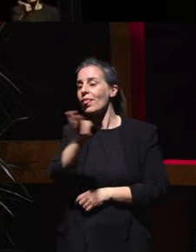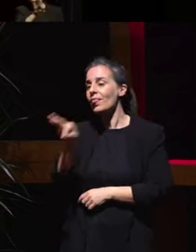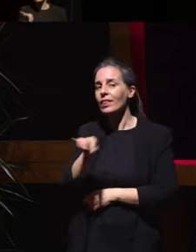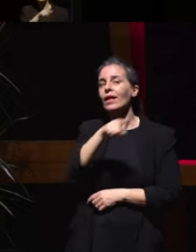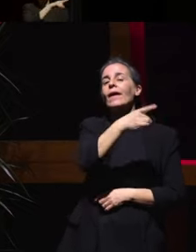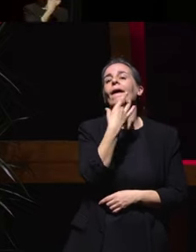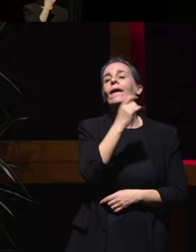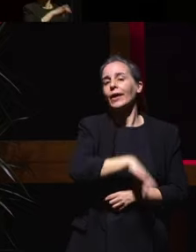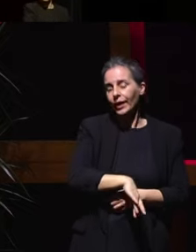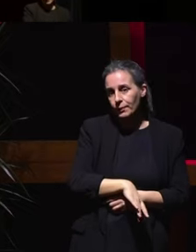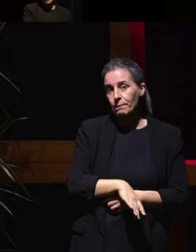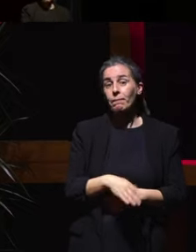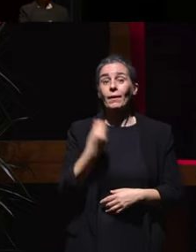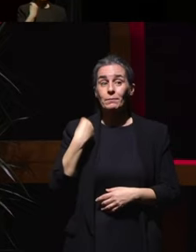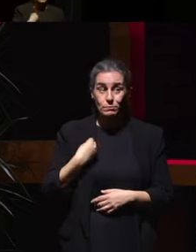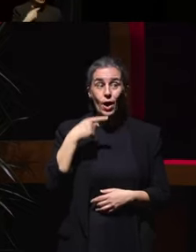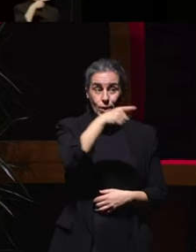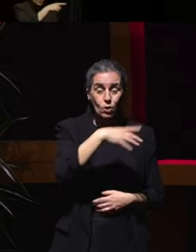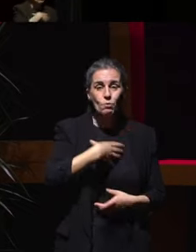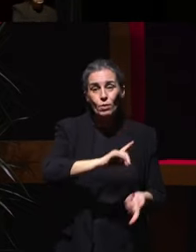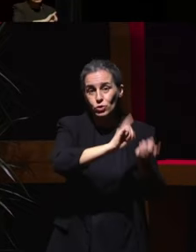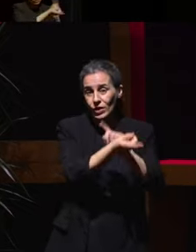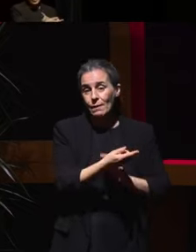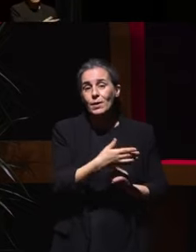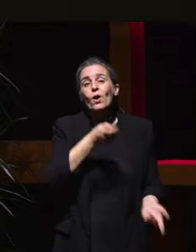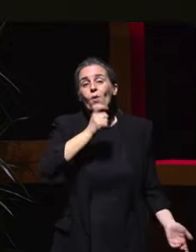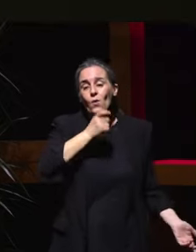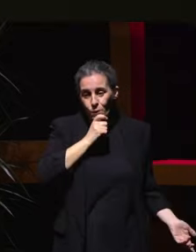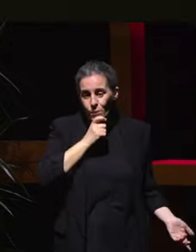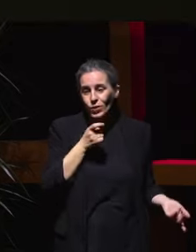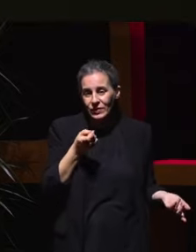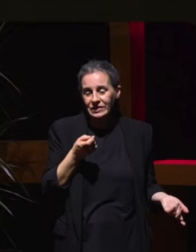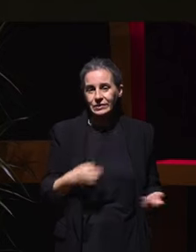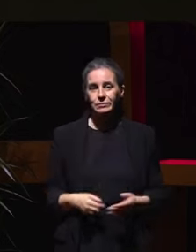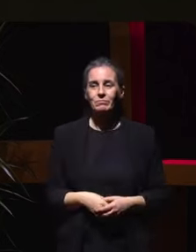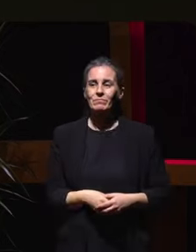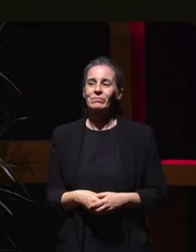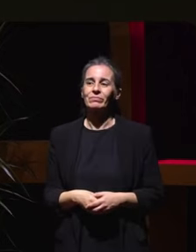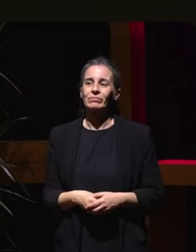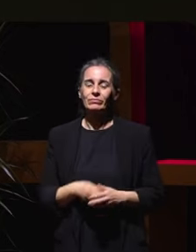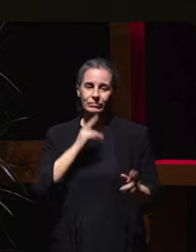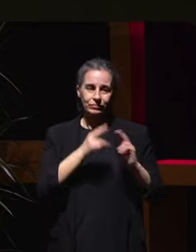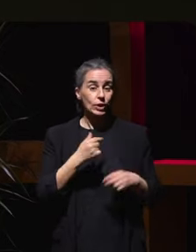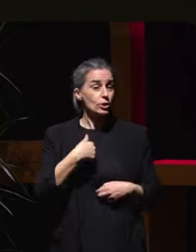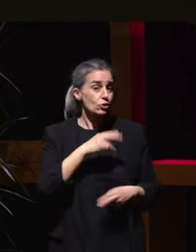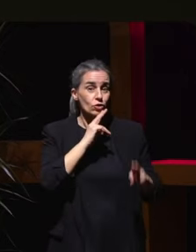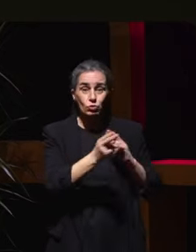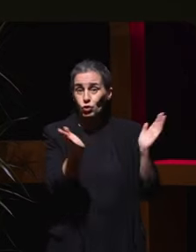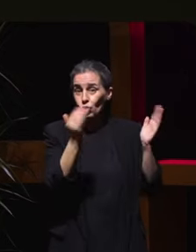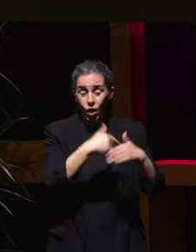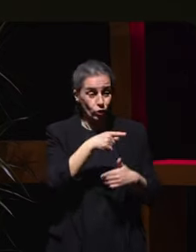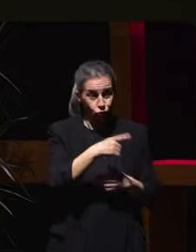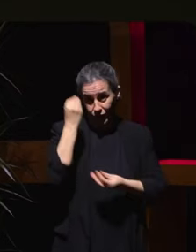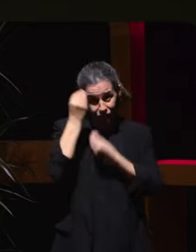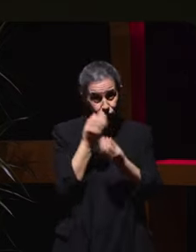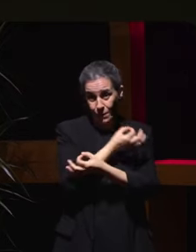la pregunta era, ¿cómo podemos cambiar eso? Es un tema social, claro. Y creo que no tengo respuesta, porque además claro, tu reflexión ha sido perfecta y es lo